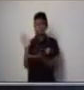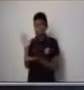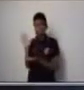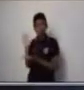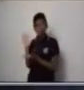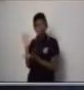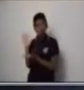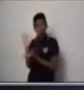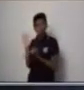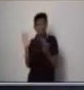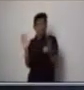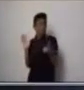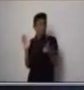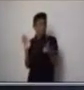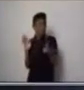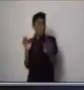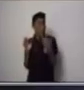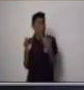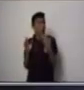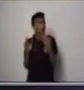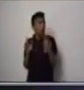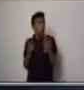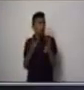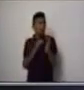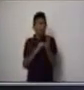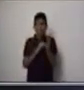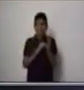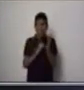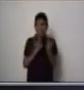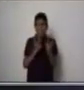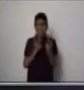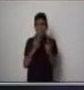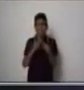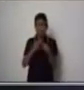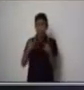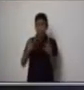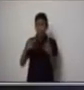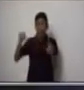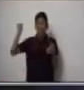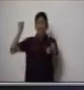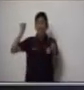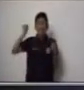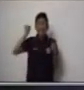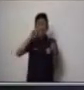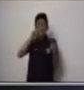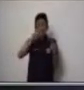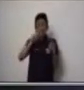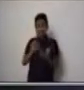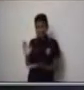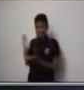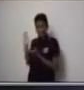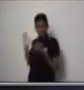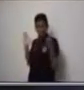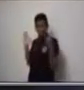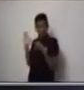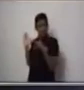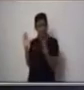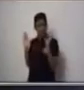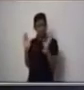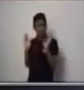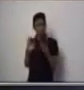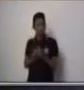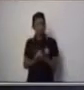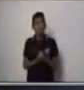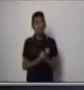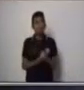verdura de color naranja que se llama zanahoria. Excelente. Muy bien.